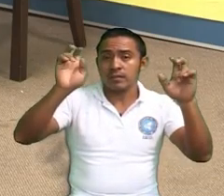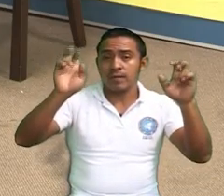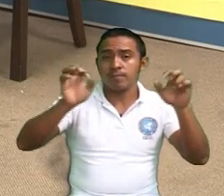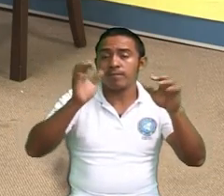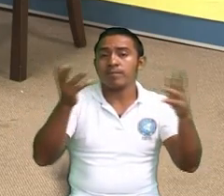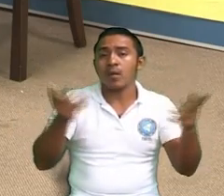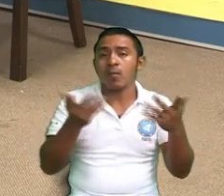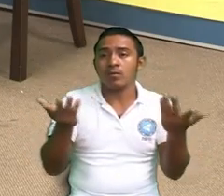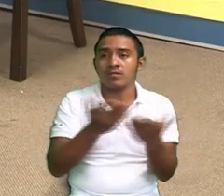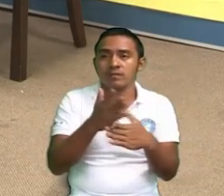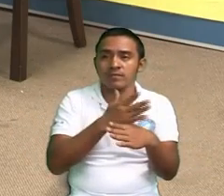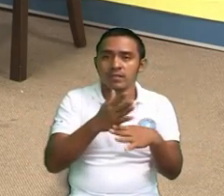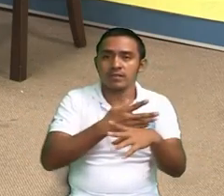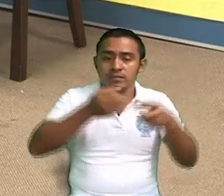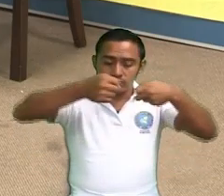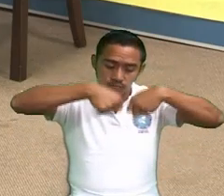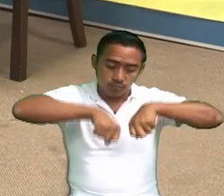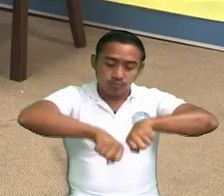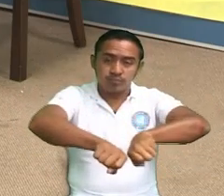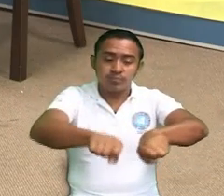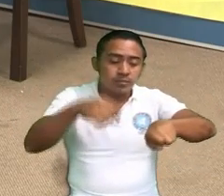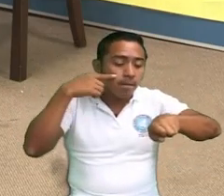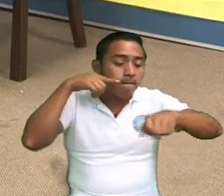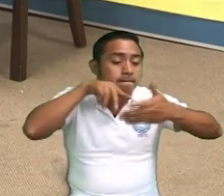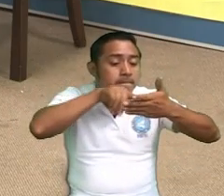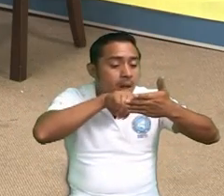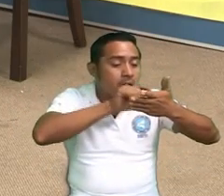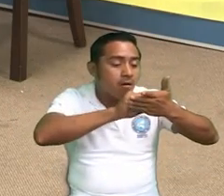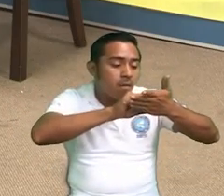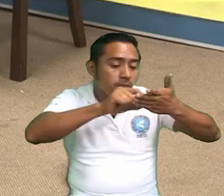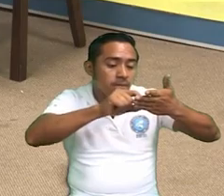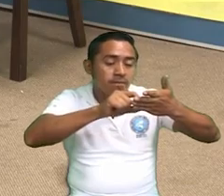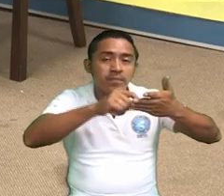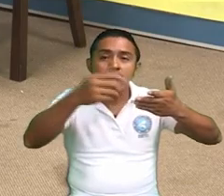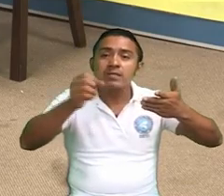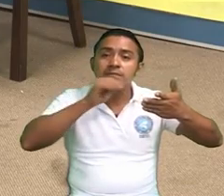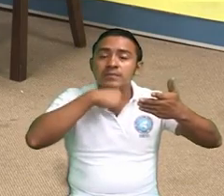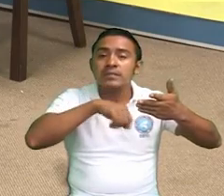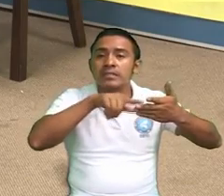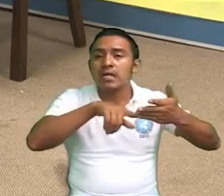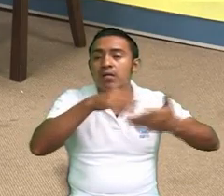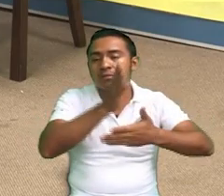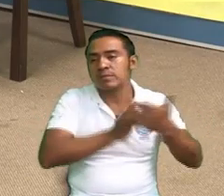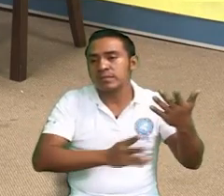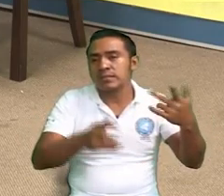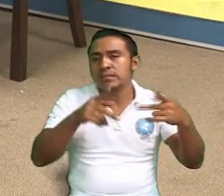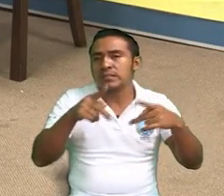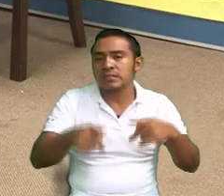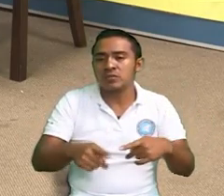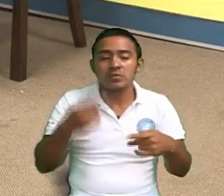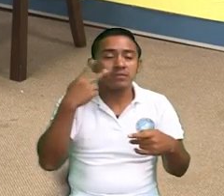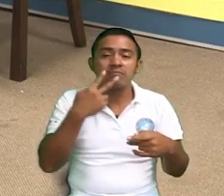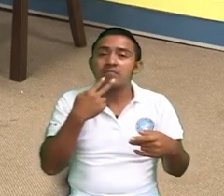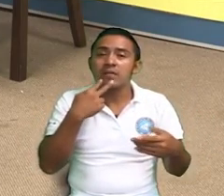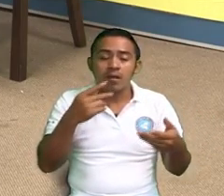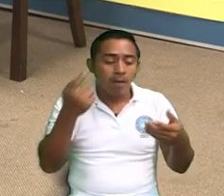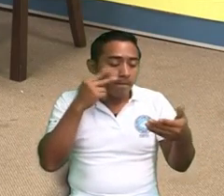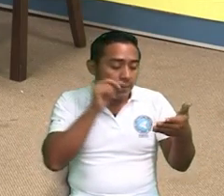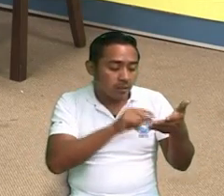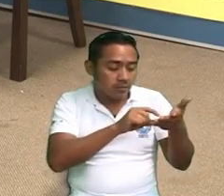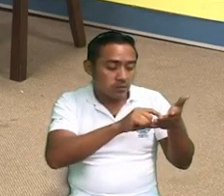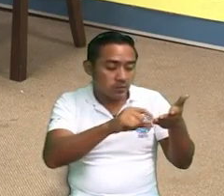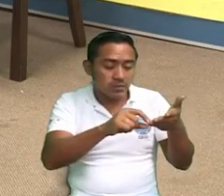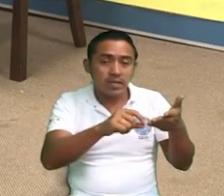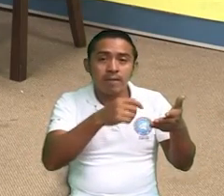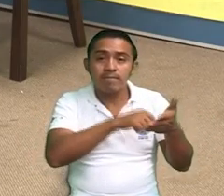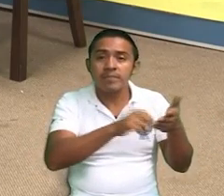en los supermercados hay que tener cuidado con la fecha de vencimiento. Muchos nicaragüenses no acostumbramos a ver la etiqueta del